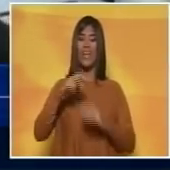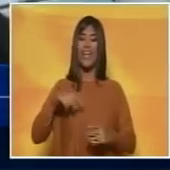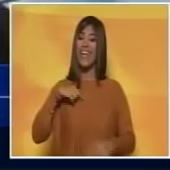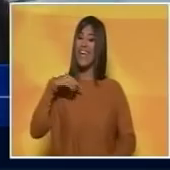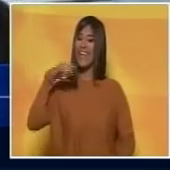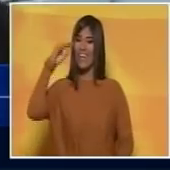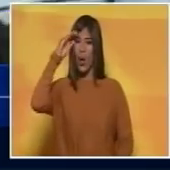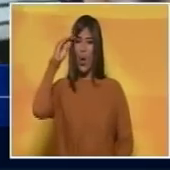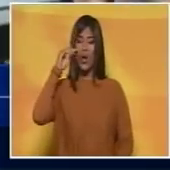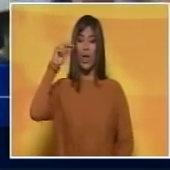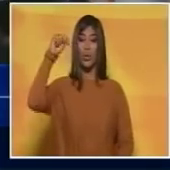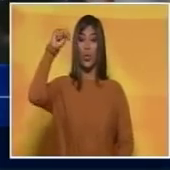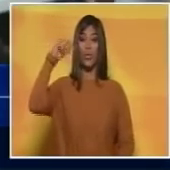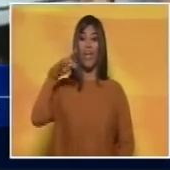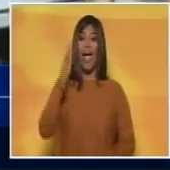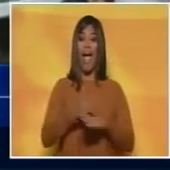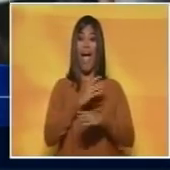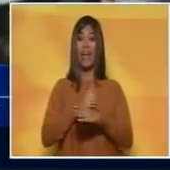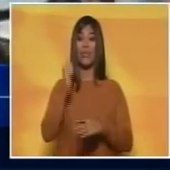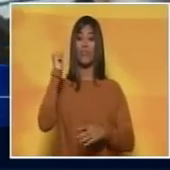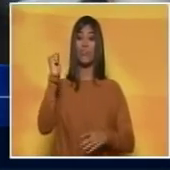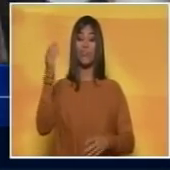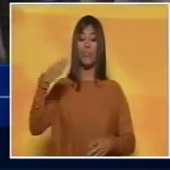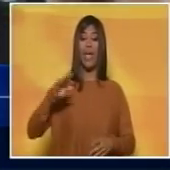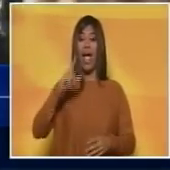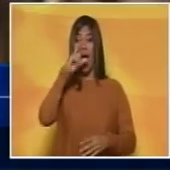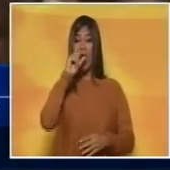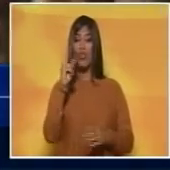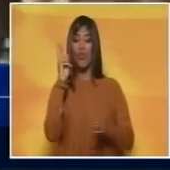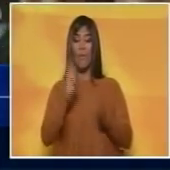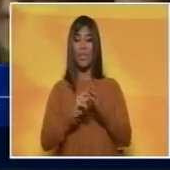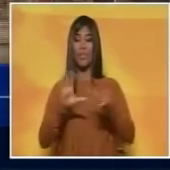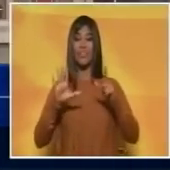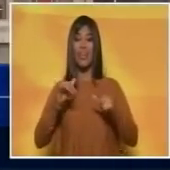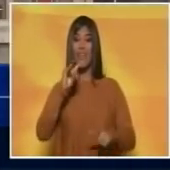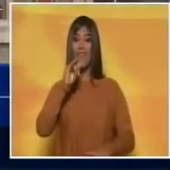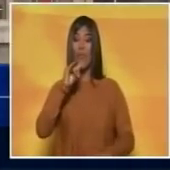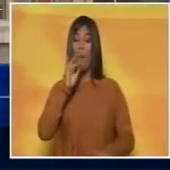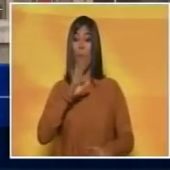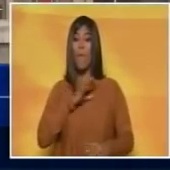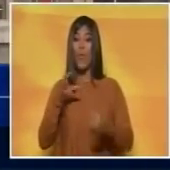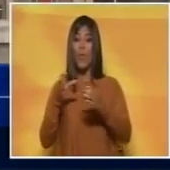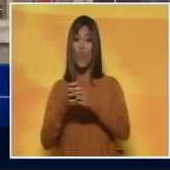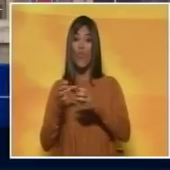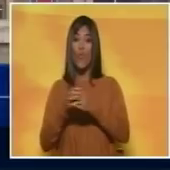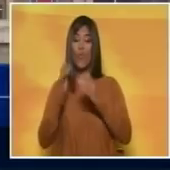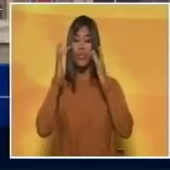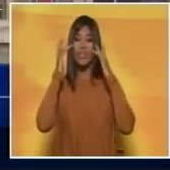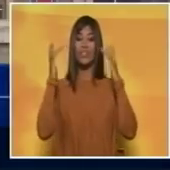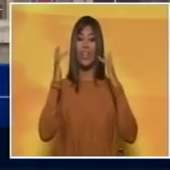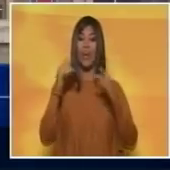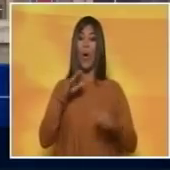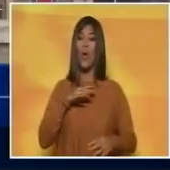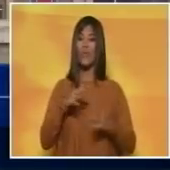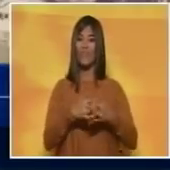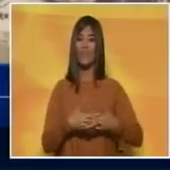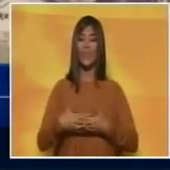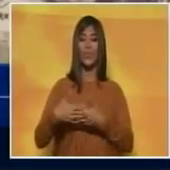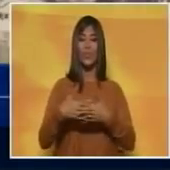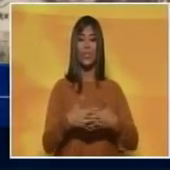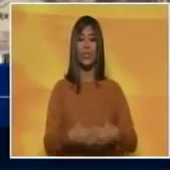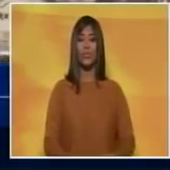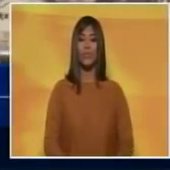Jong-un, que fue asesinado en 2017 en Malasia, era un informante de la Agencia Central de Inteligencia norteamericana.